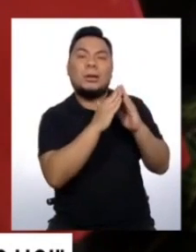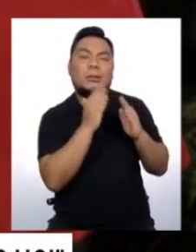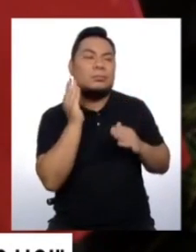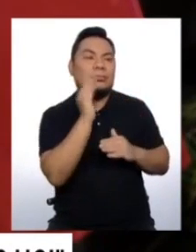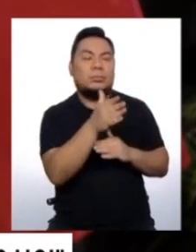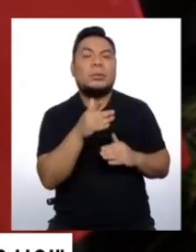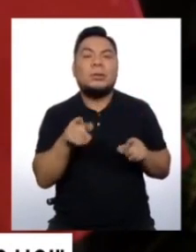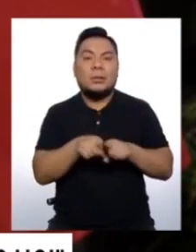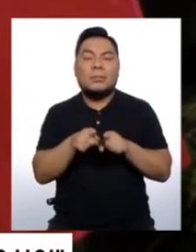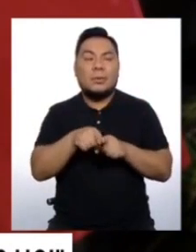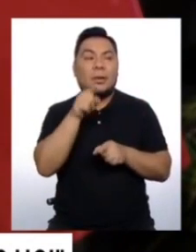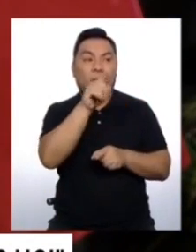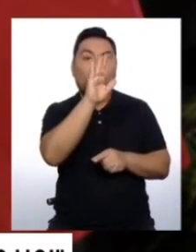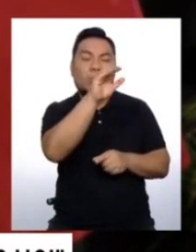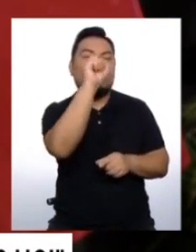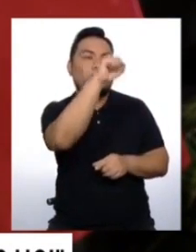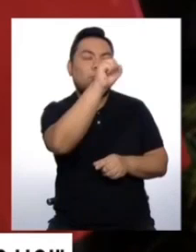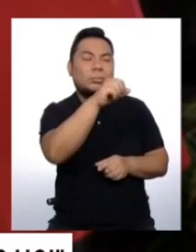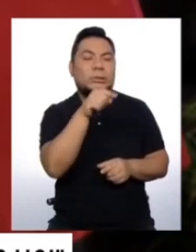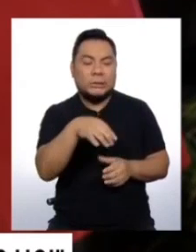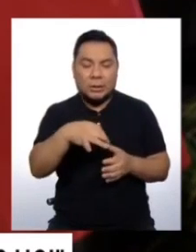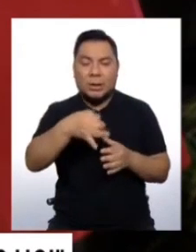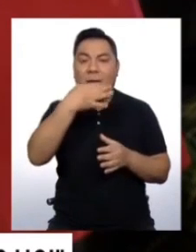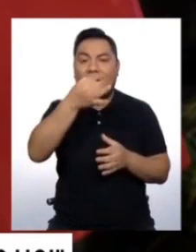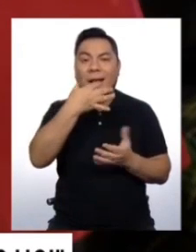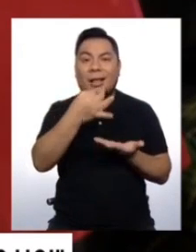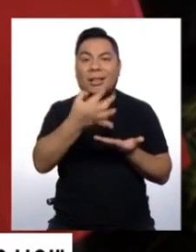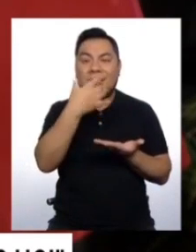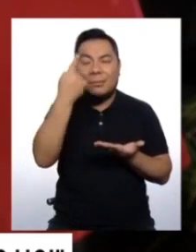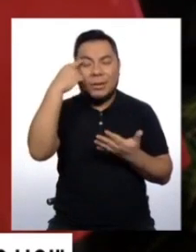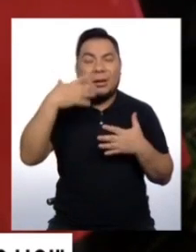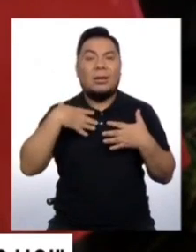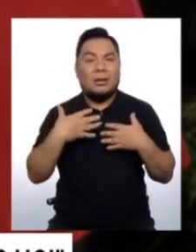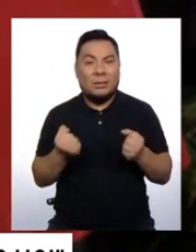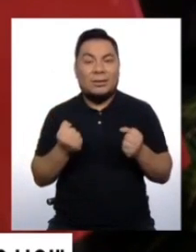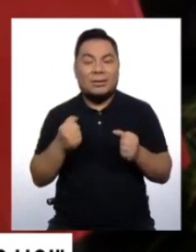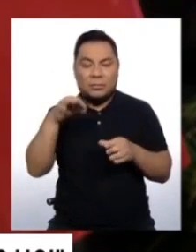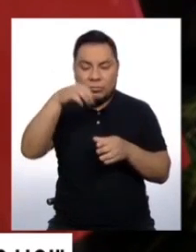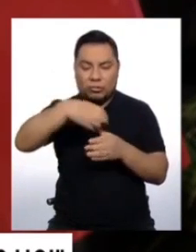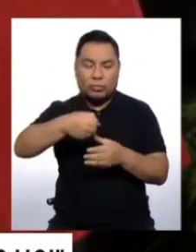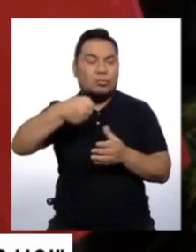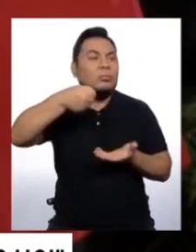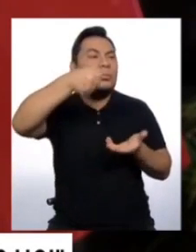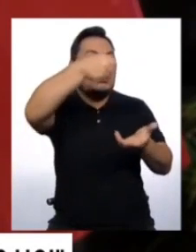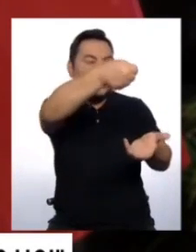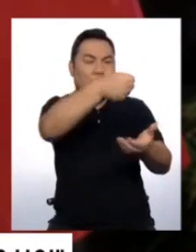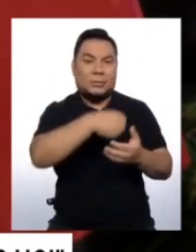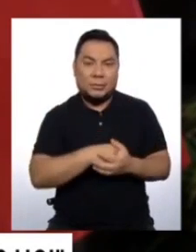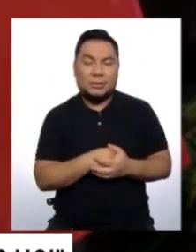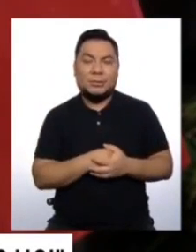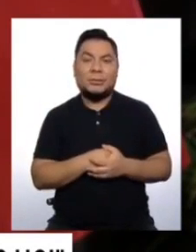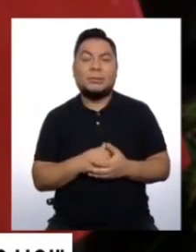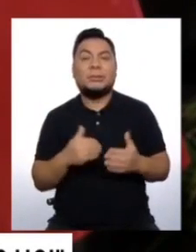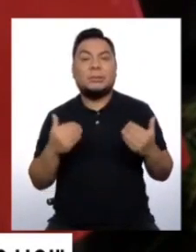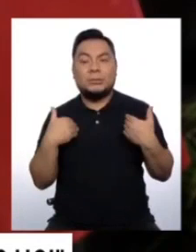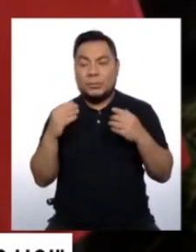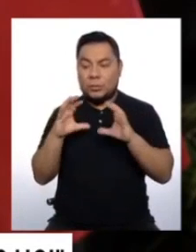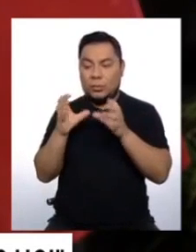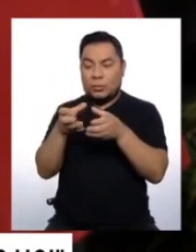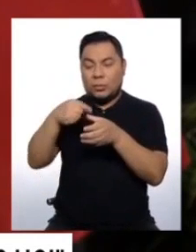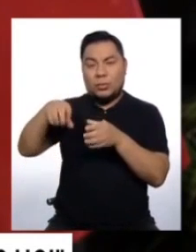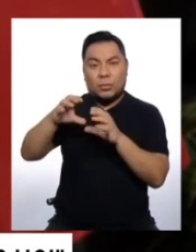darles también en su domicilio el tratamiento correspondiente. Entonces, tenemos un equipo de